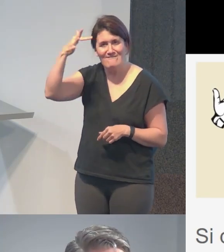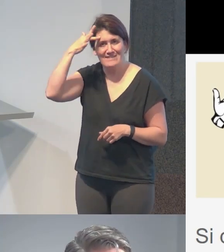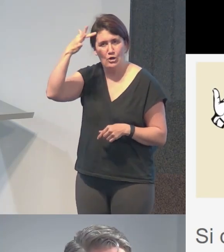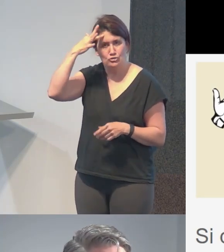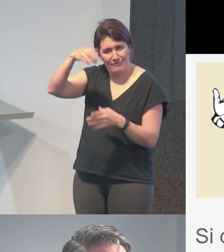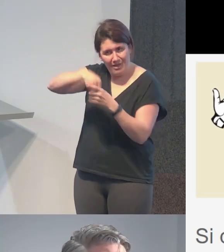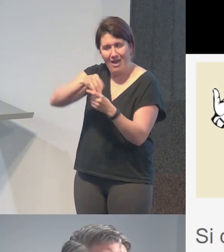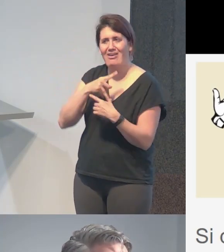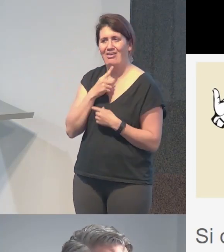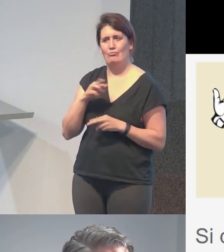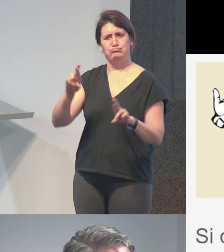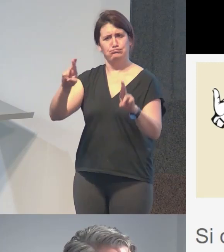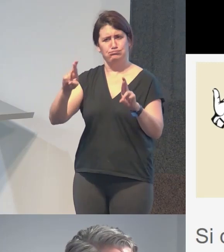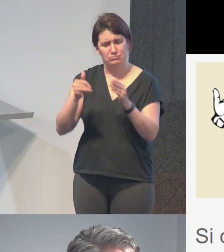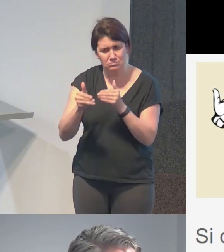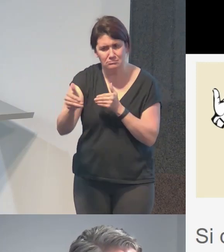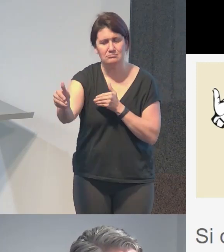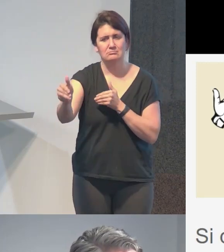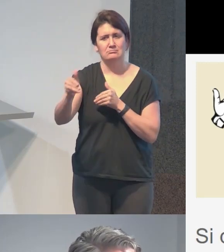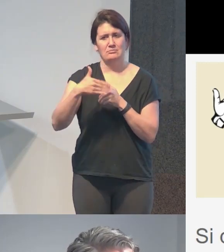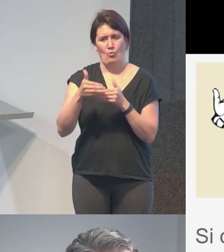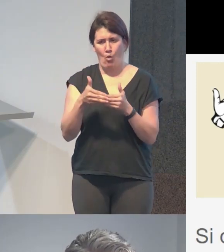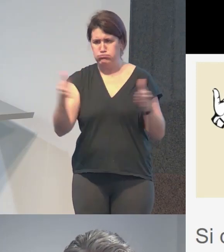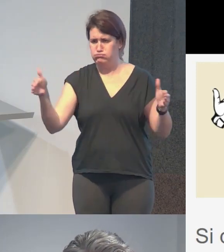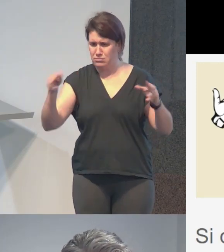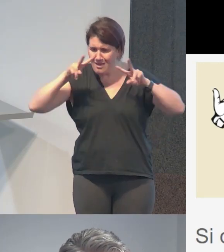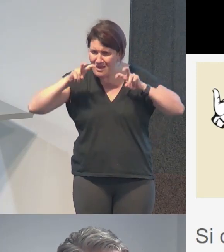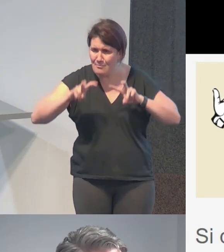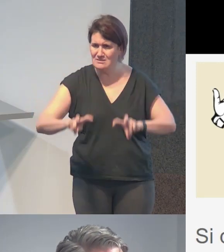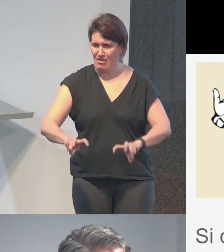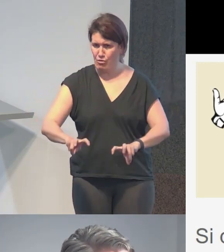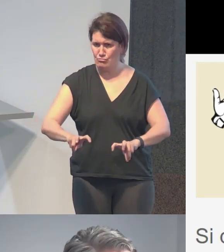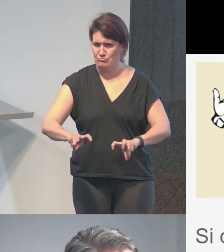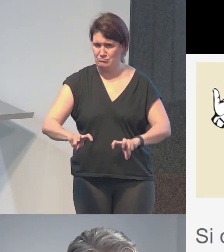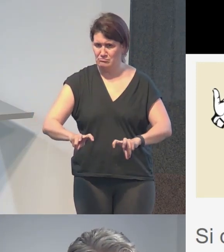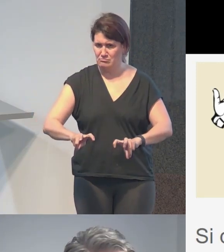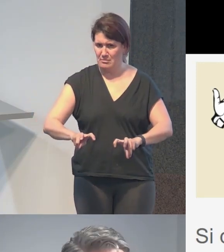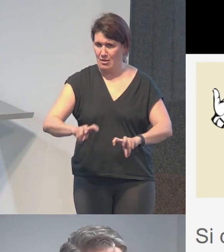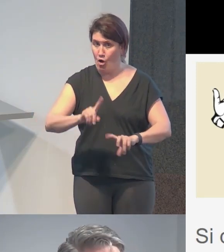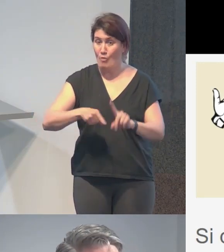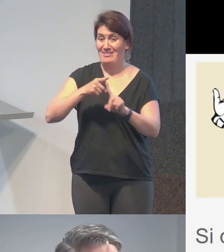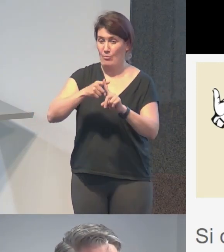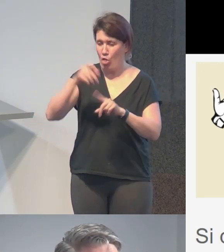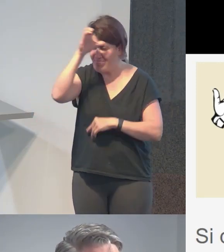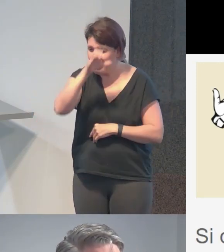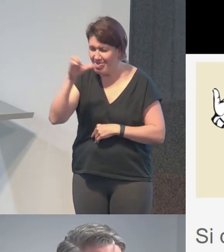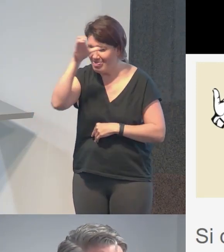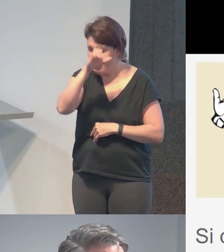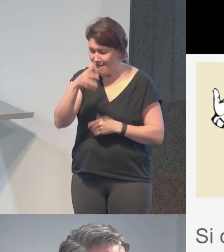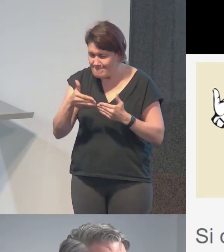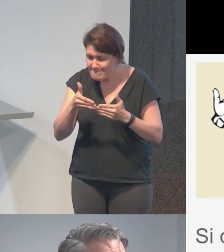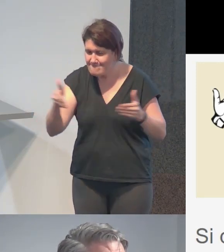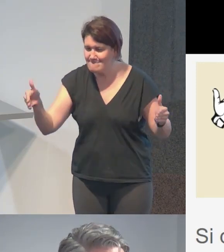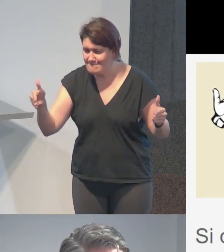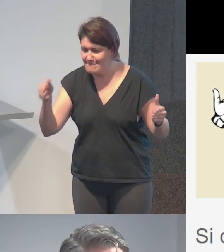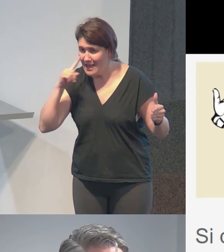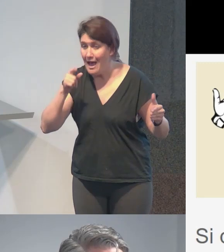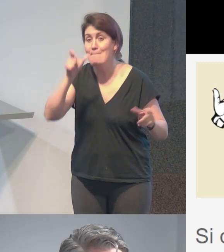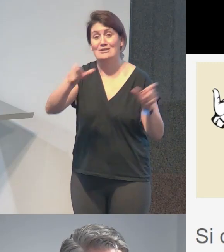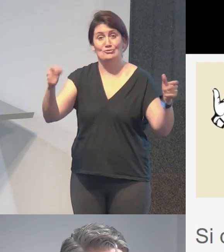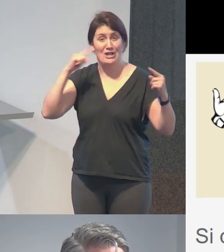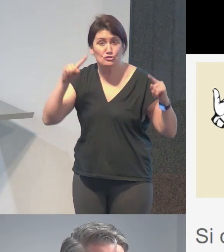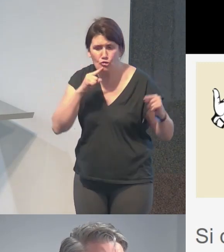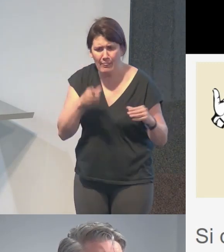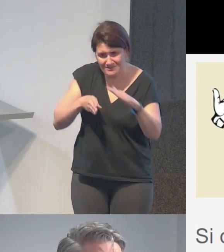filosofía y deseo de abrir la investigación y la ciencia a las